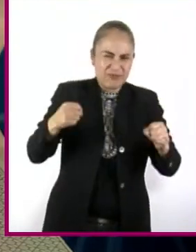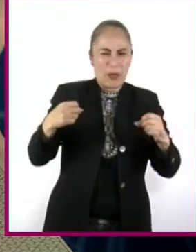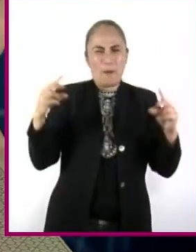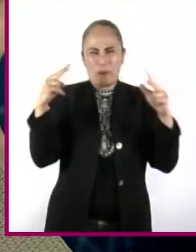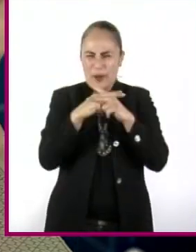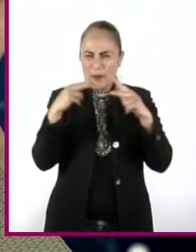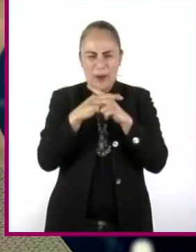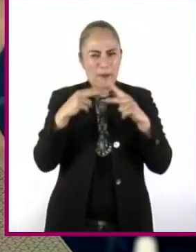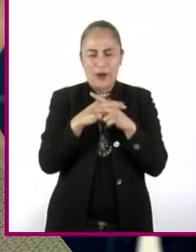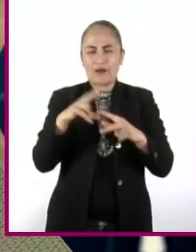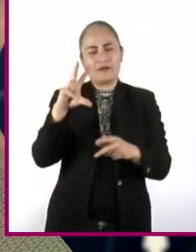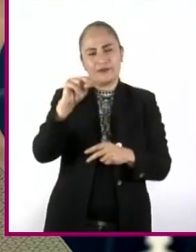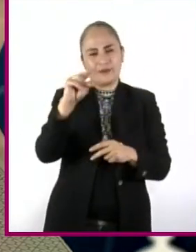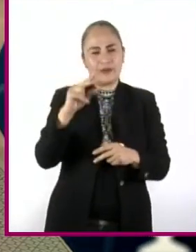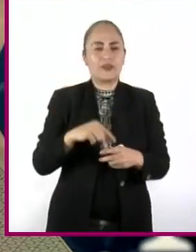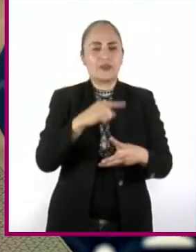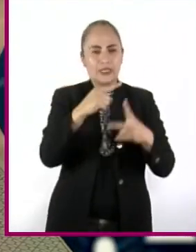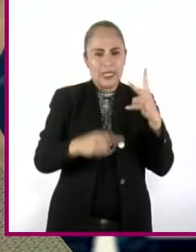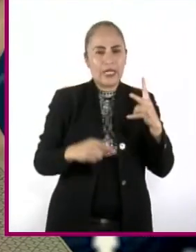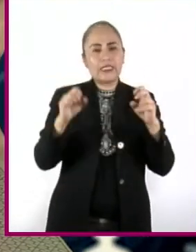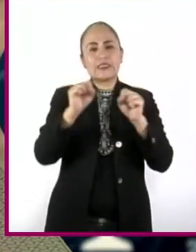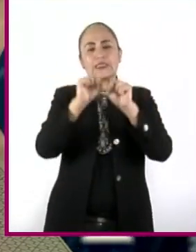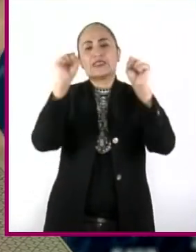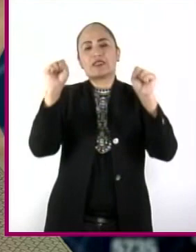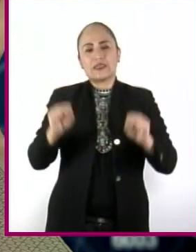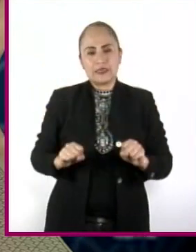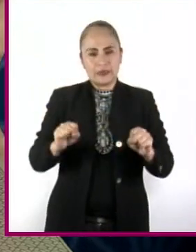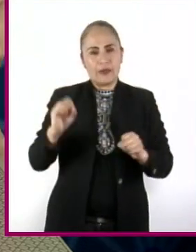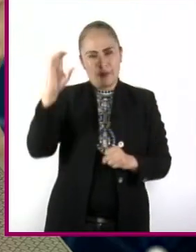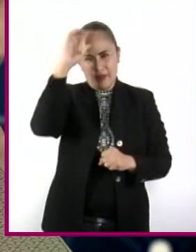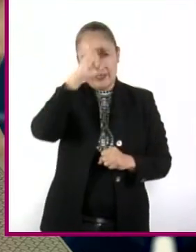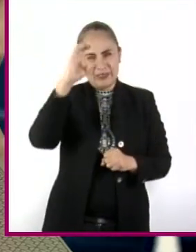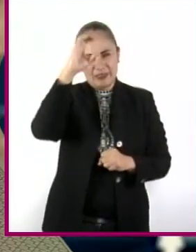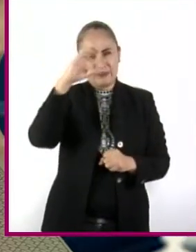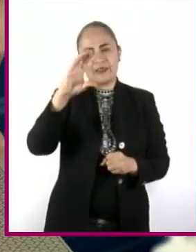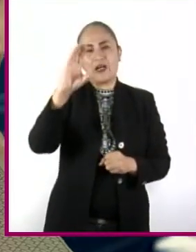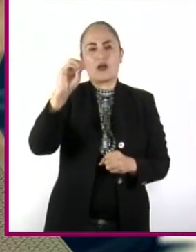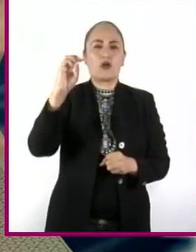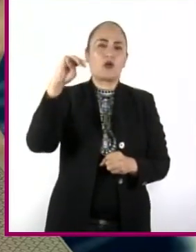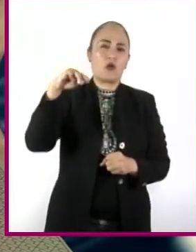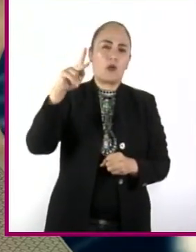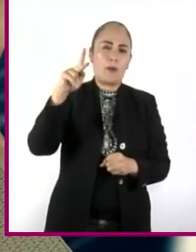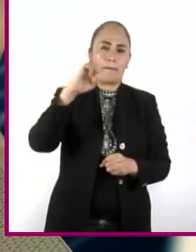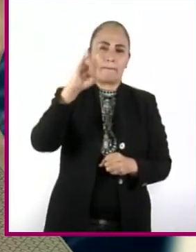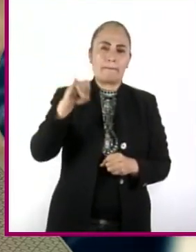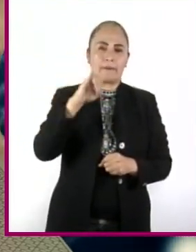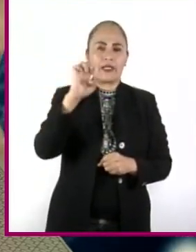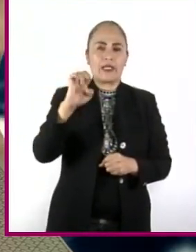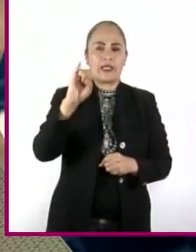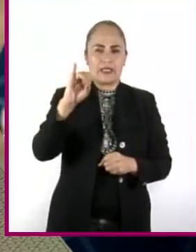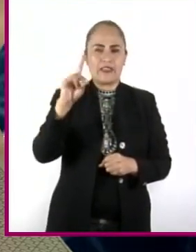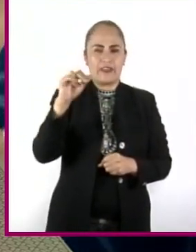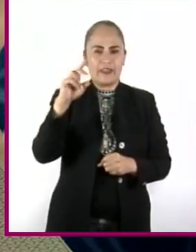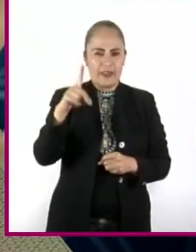sistemas y las ciencias de la complejidad tienen muchísimas aplicaciones, ¿no? ¿En qué otras áreas crees que se aplique?